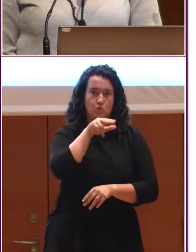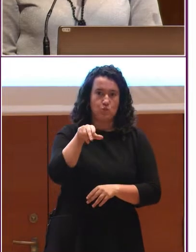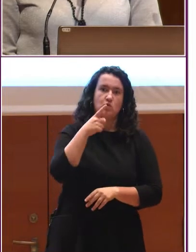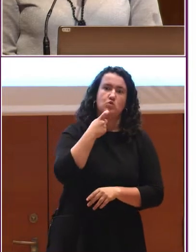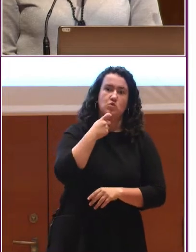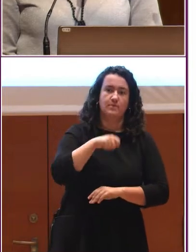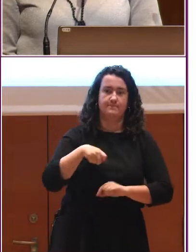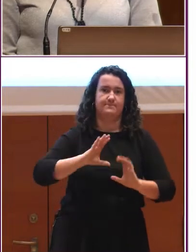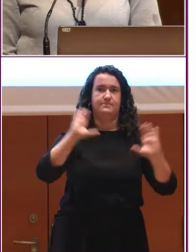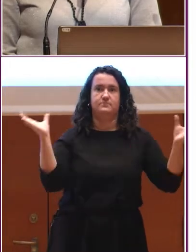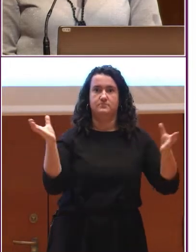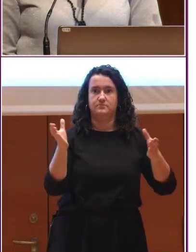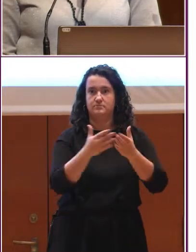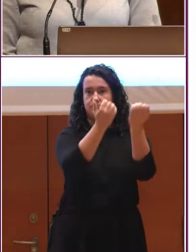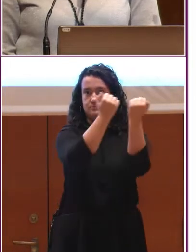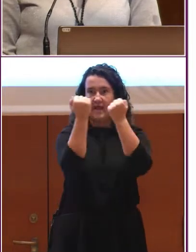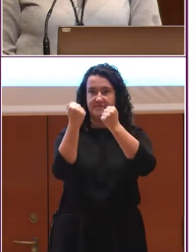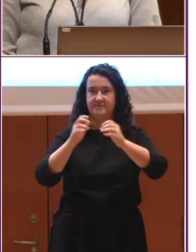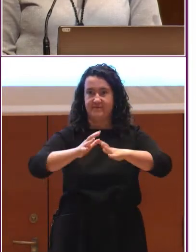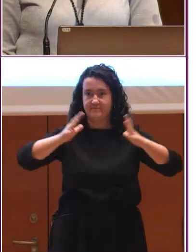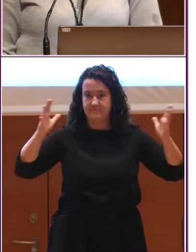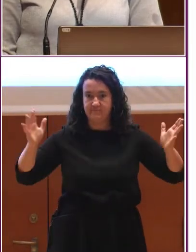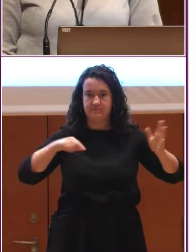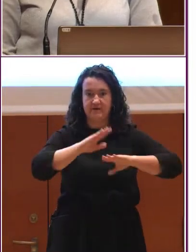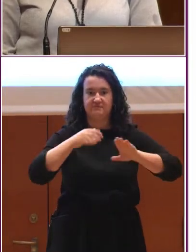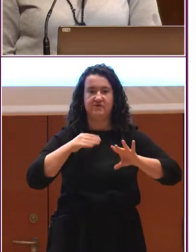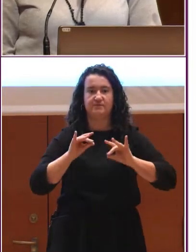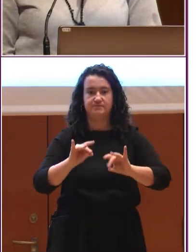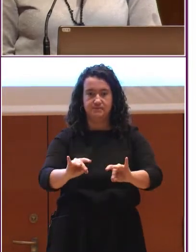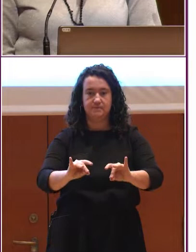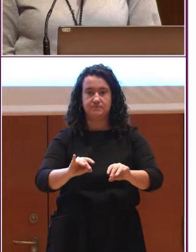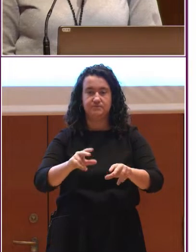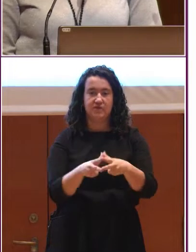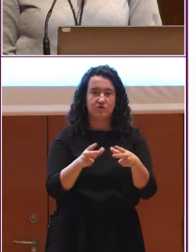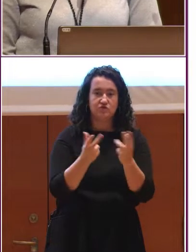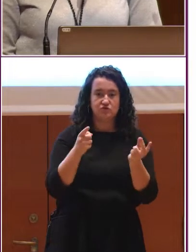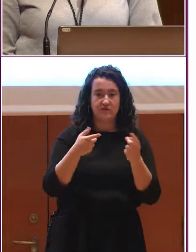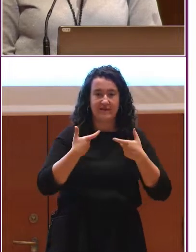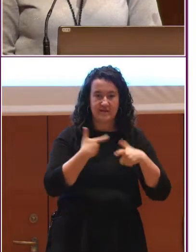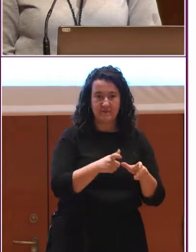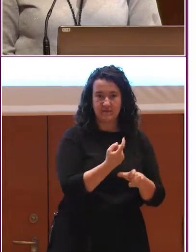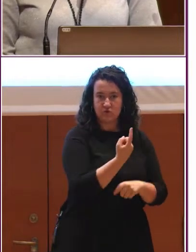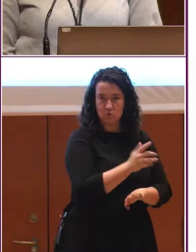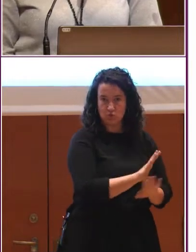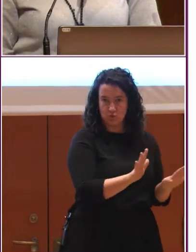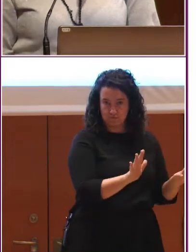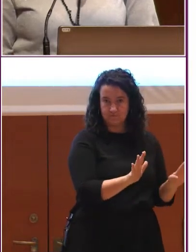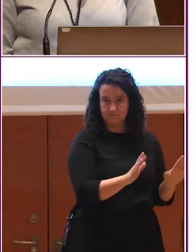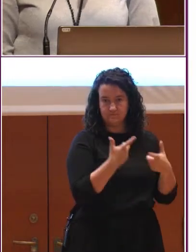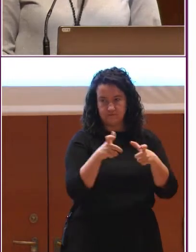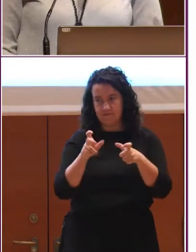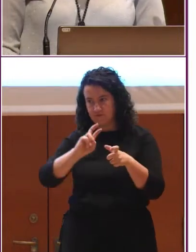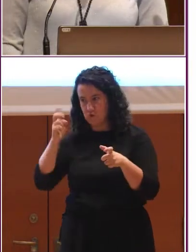está dentro del Plan de Intervención Social de la Cruz Roja como he comentado es una institución tremenda muy